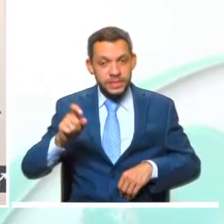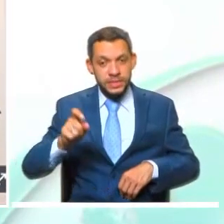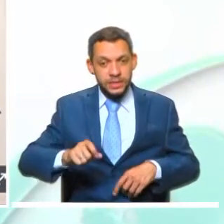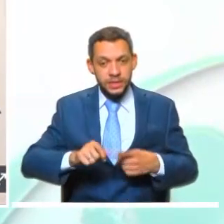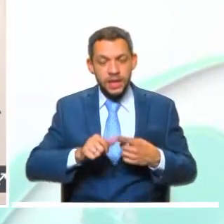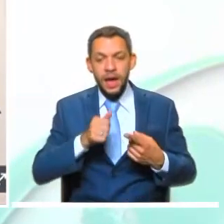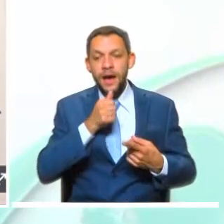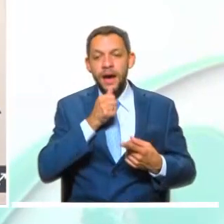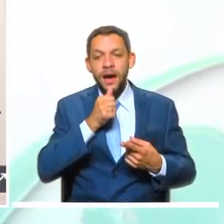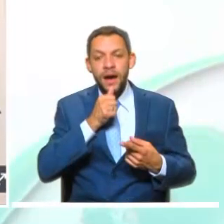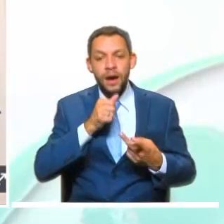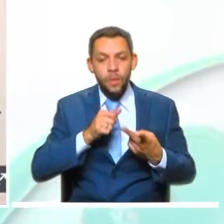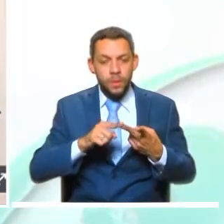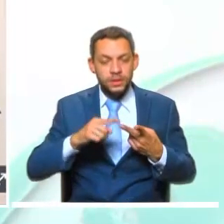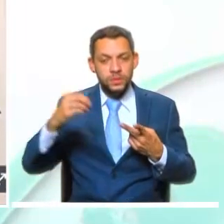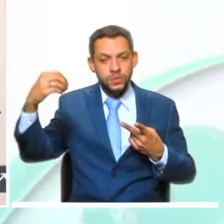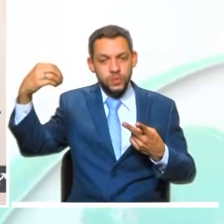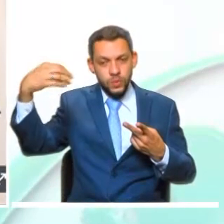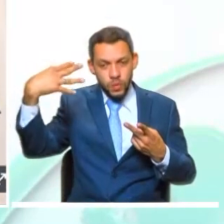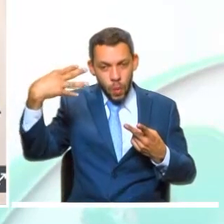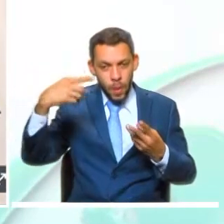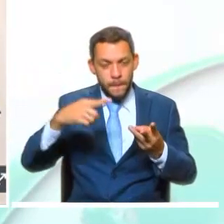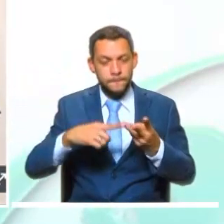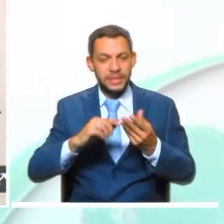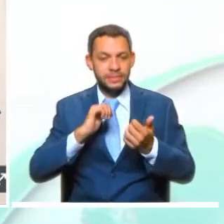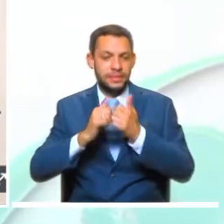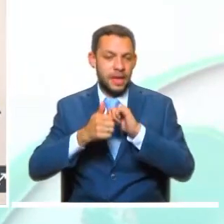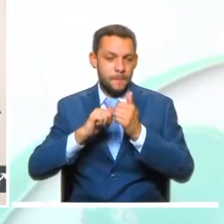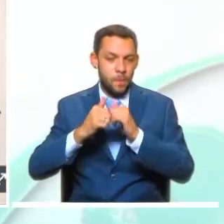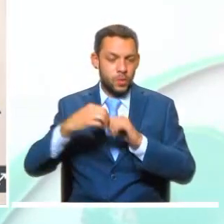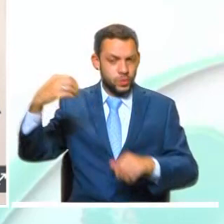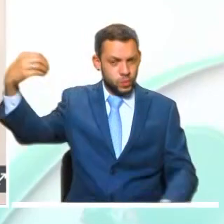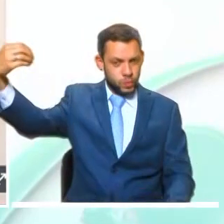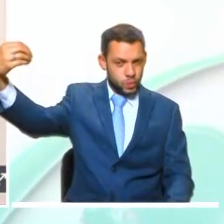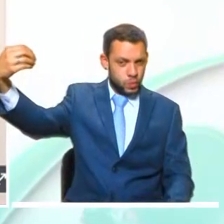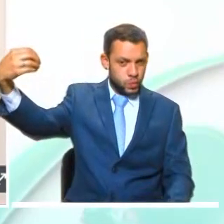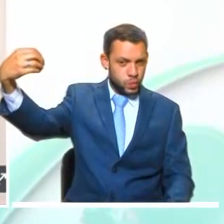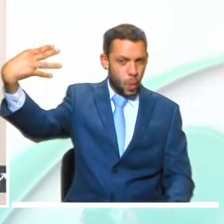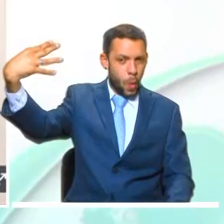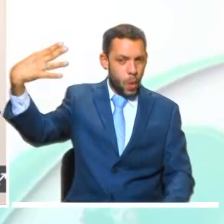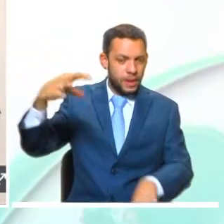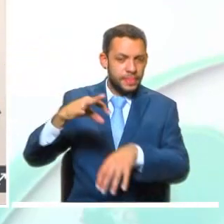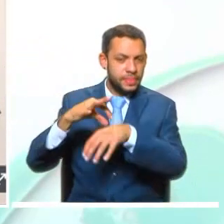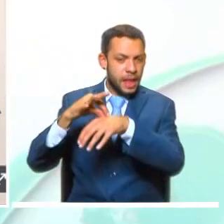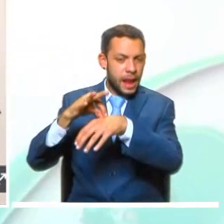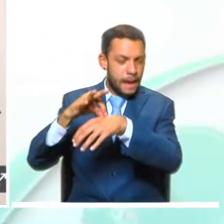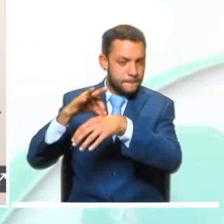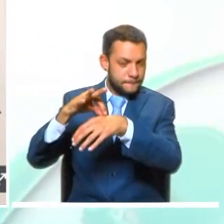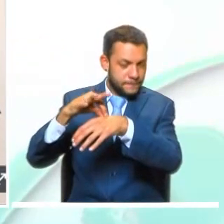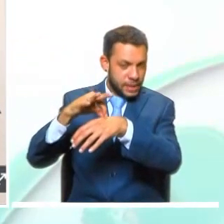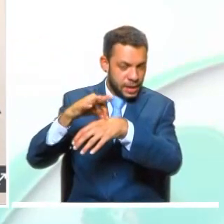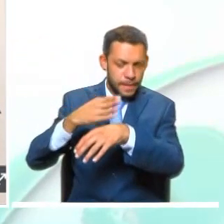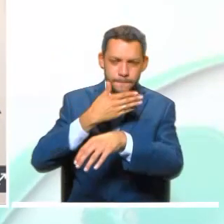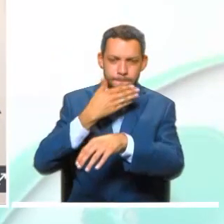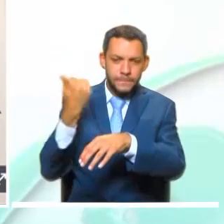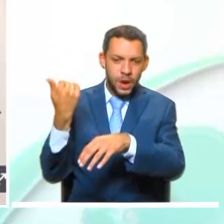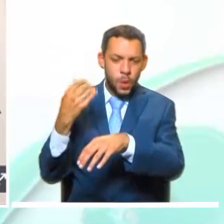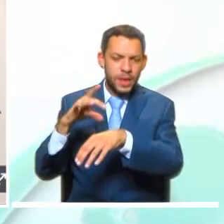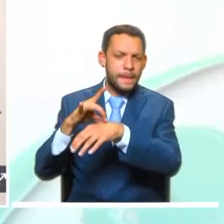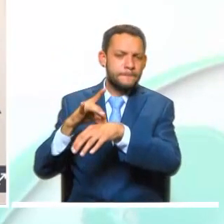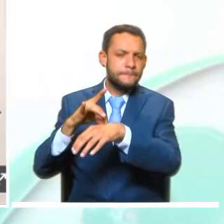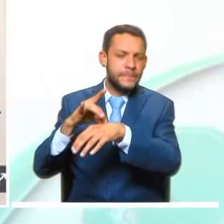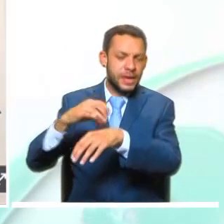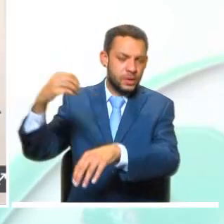sol y actividad física y el sol es en toda la piel entre más desnudos estén